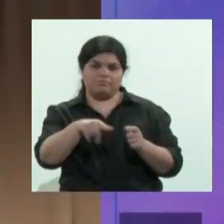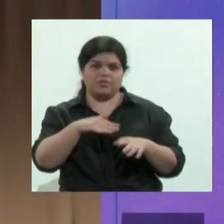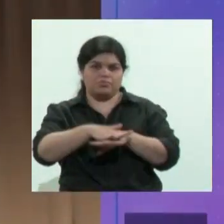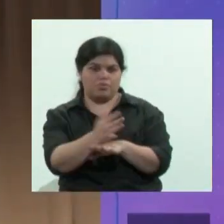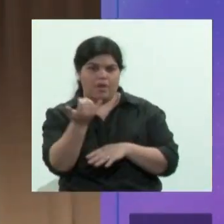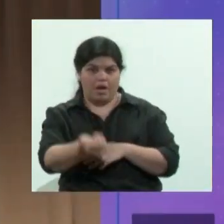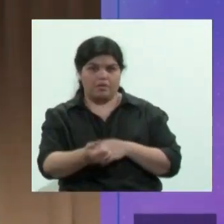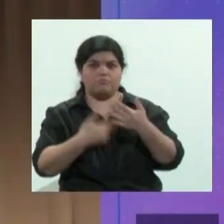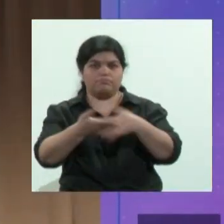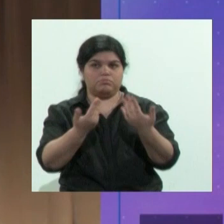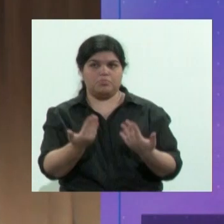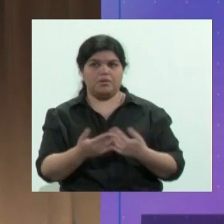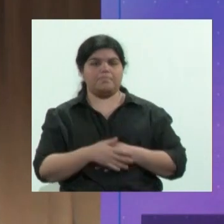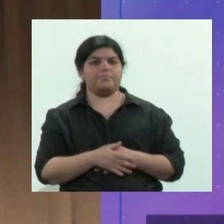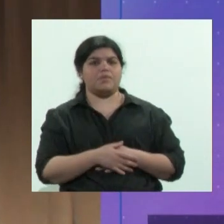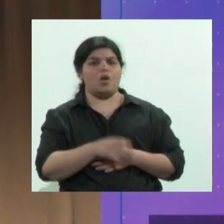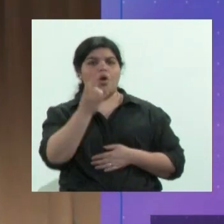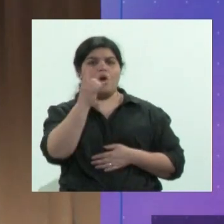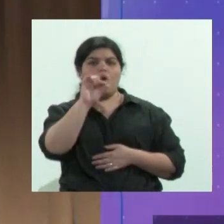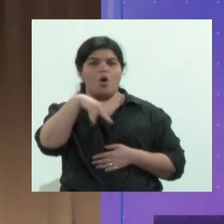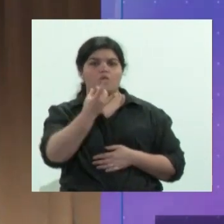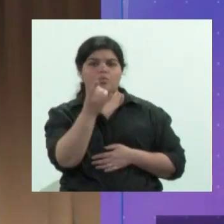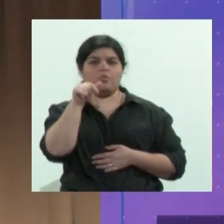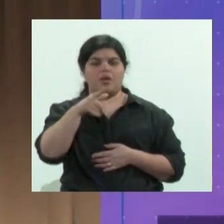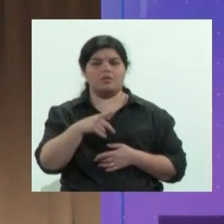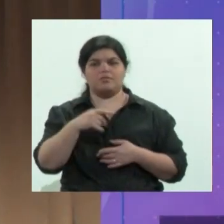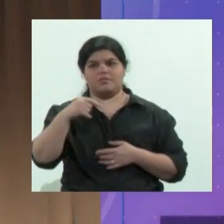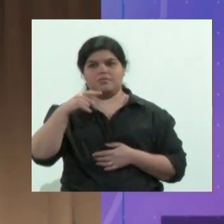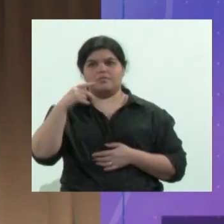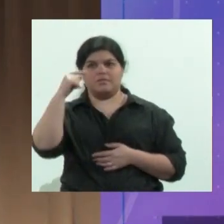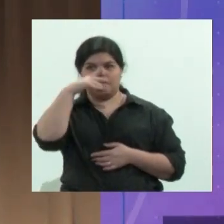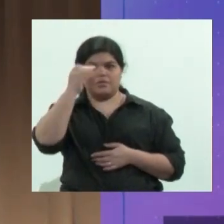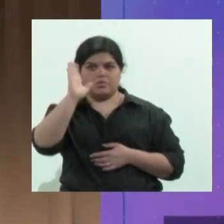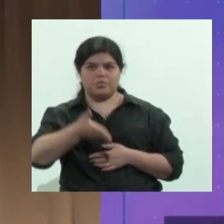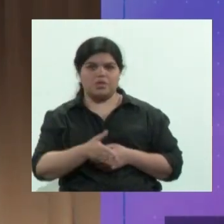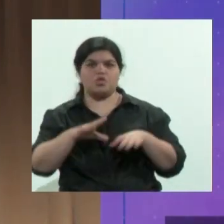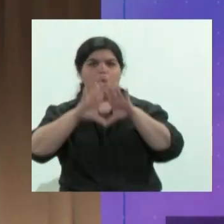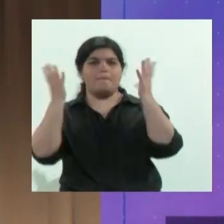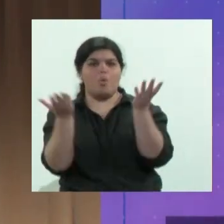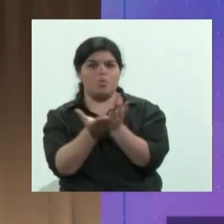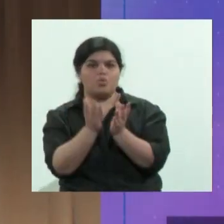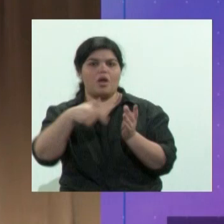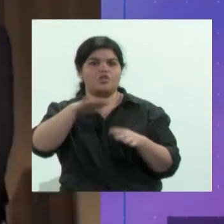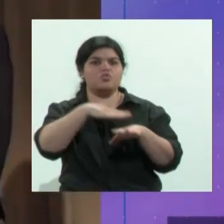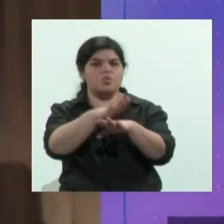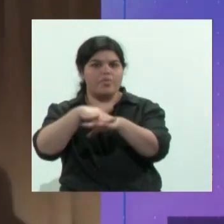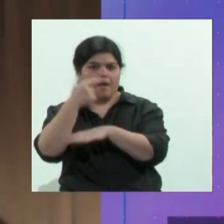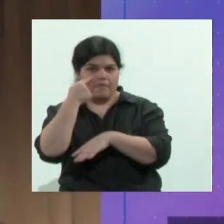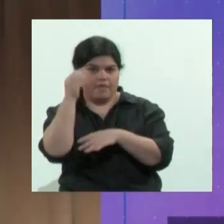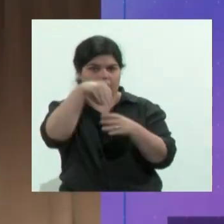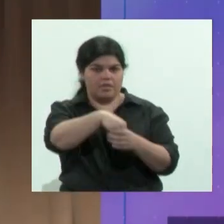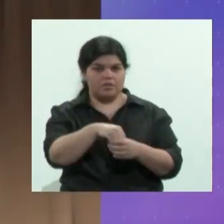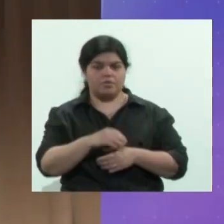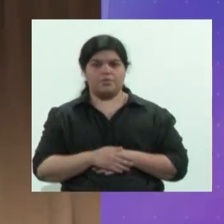la ONU, en el 2050 más de un 75% de la población mundial vivirá en ciudades. Pero es que el problema